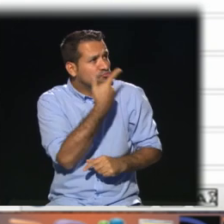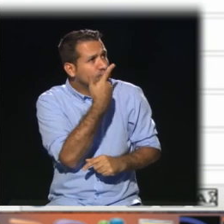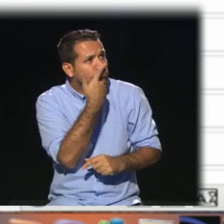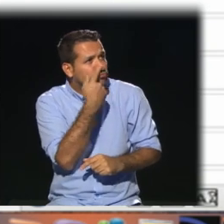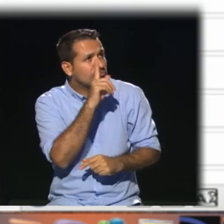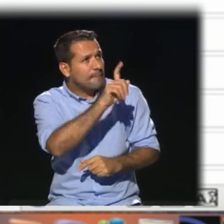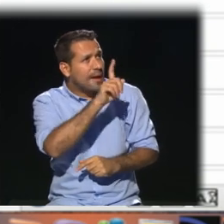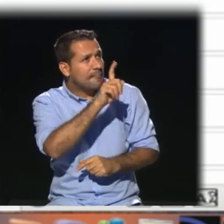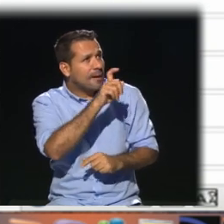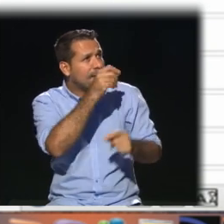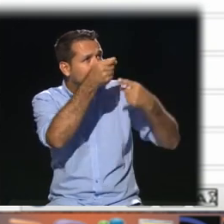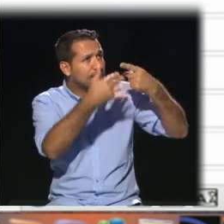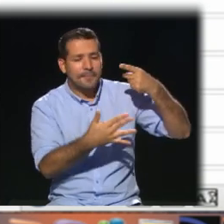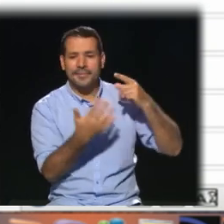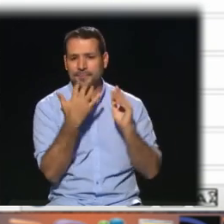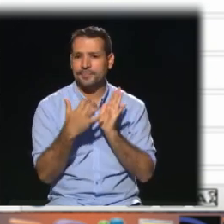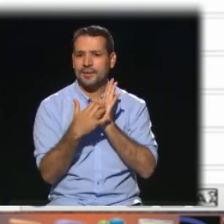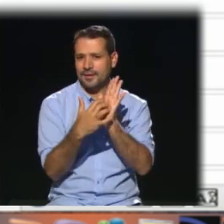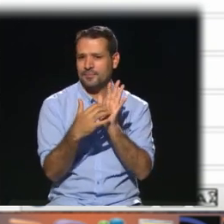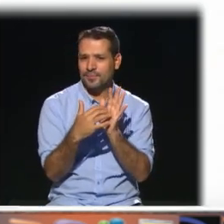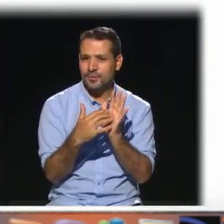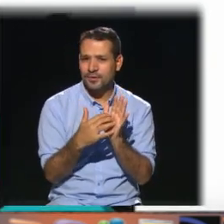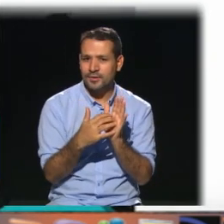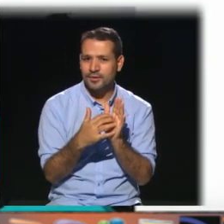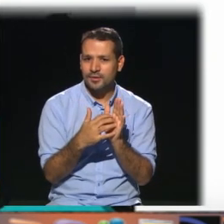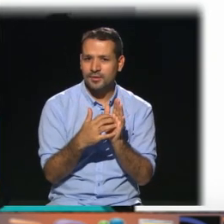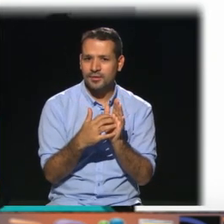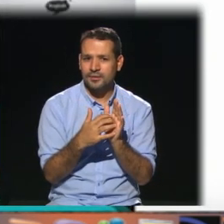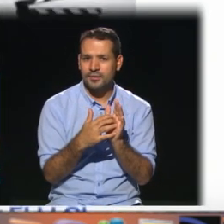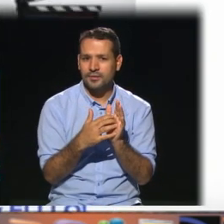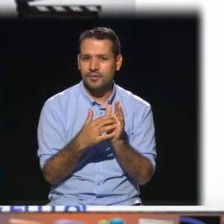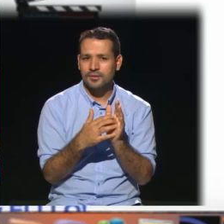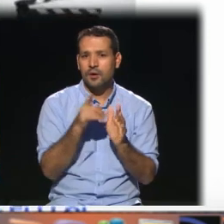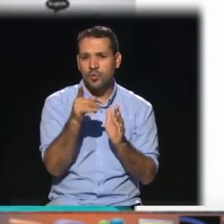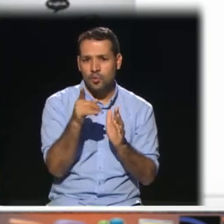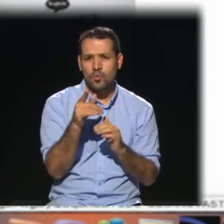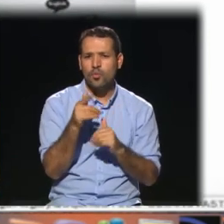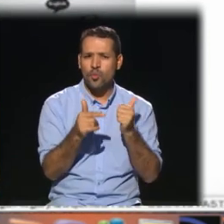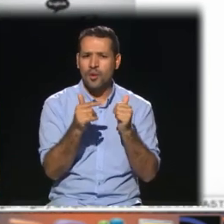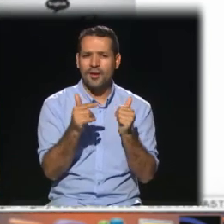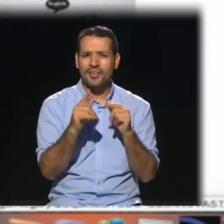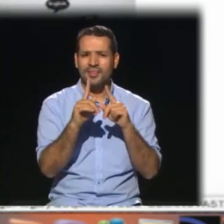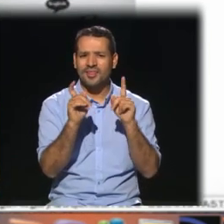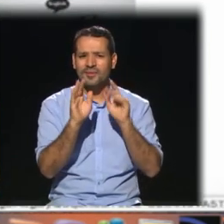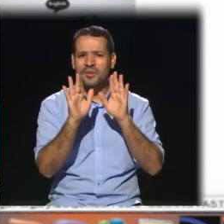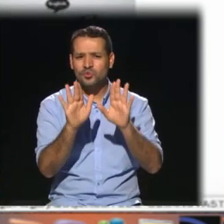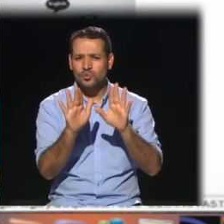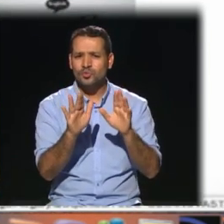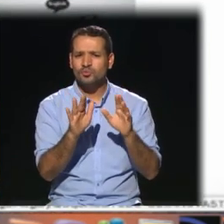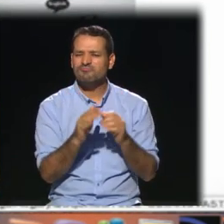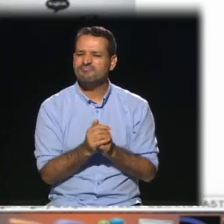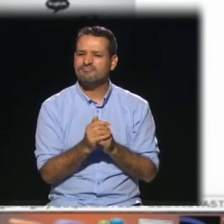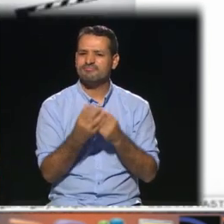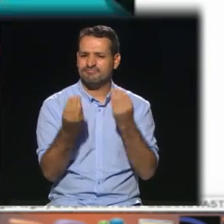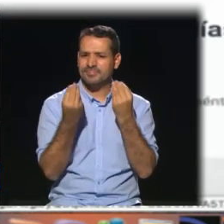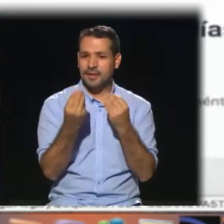colocar dos ejemplos muy sencillitos. Uno es, por ejemplo, esta que se llama Elo. Este es un sitio web